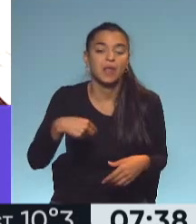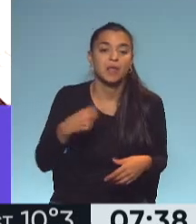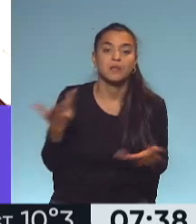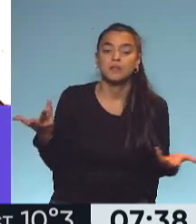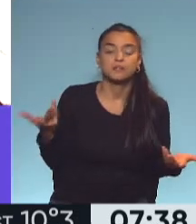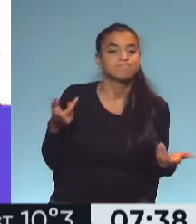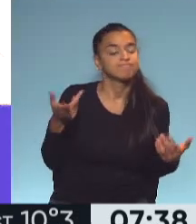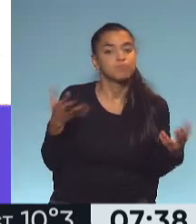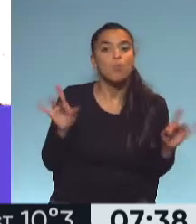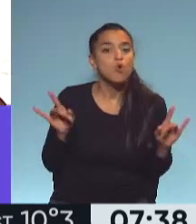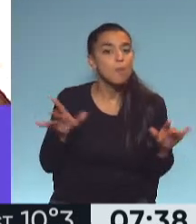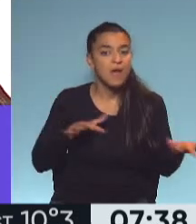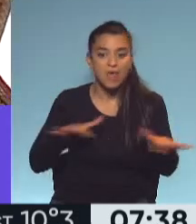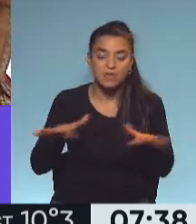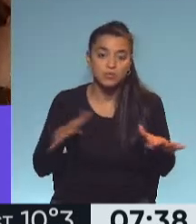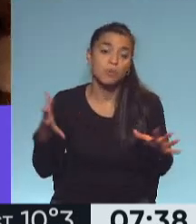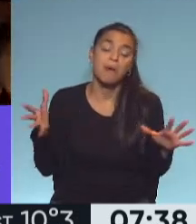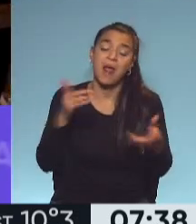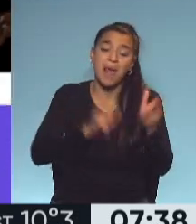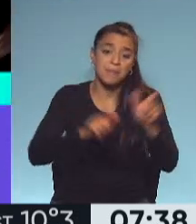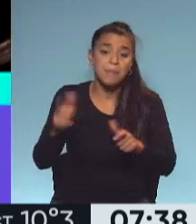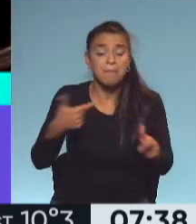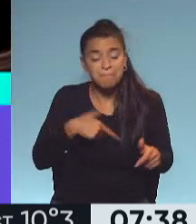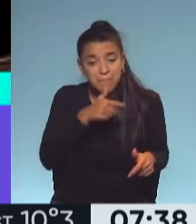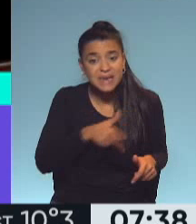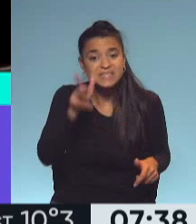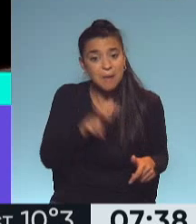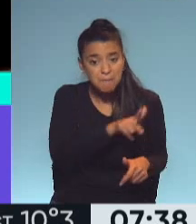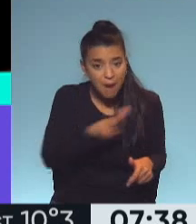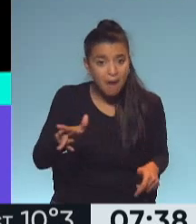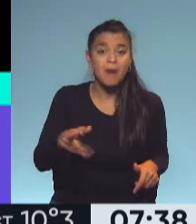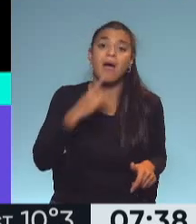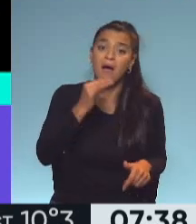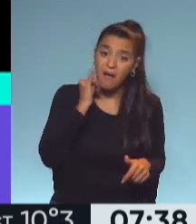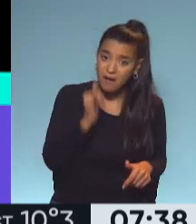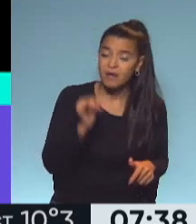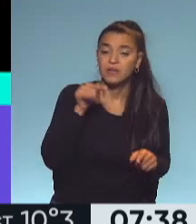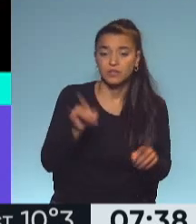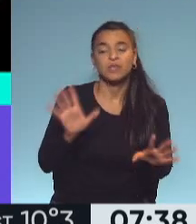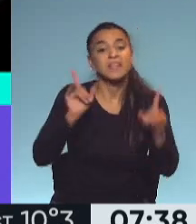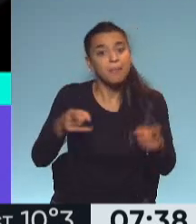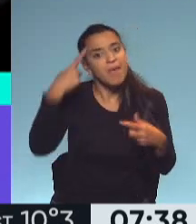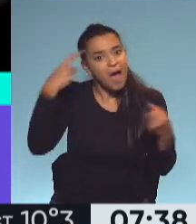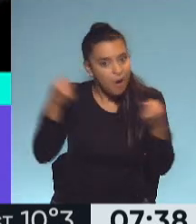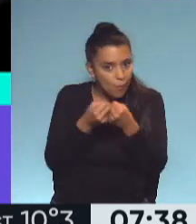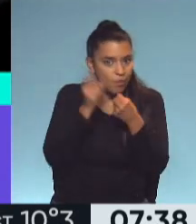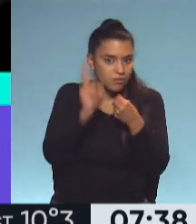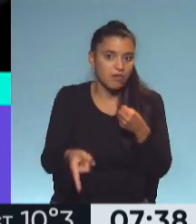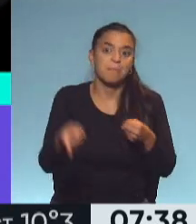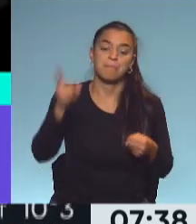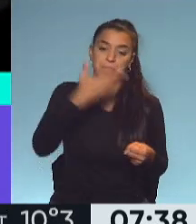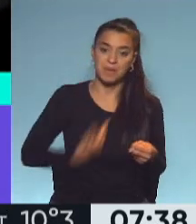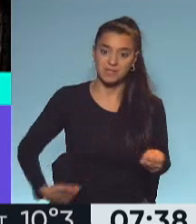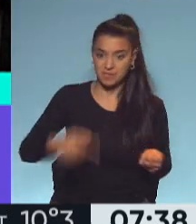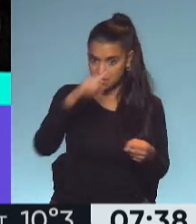una bomba de tiempo, sin duda, para la humanidad, y me parece que el Papa está advirtiendo completamente eso, y coincide además el presidente de la Nación